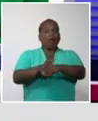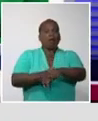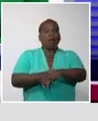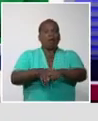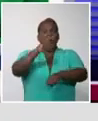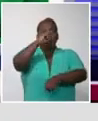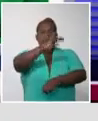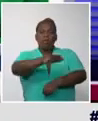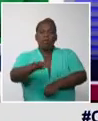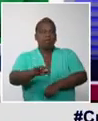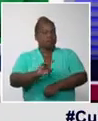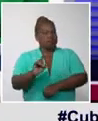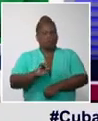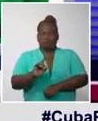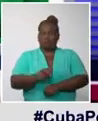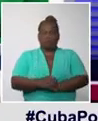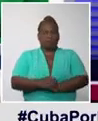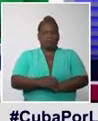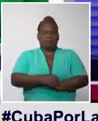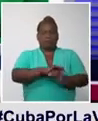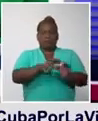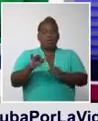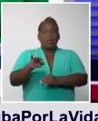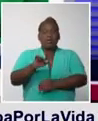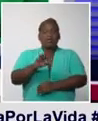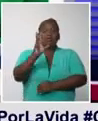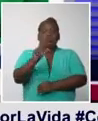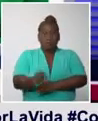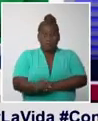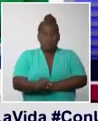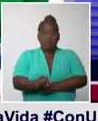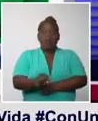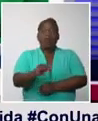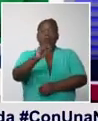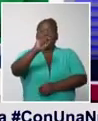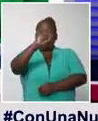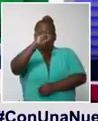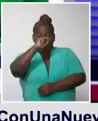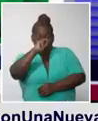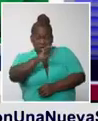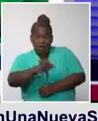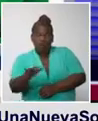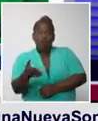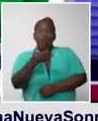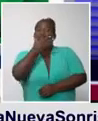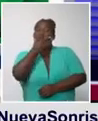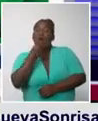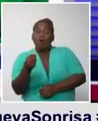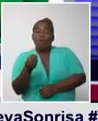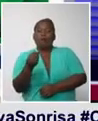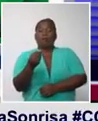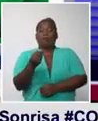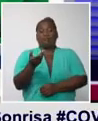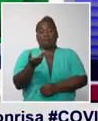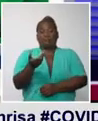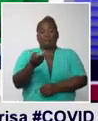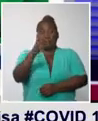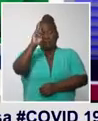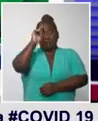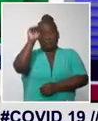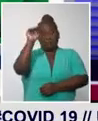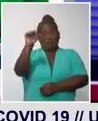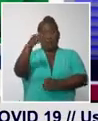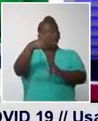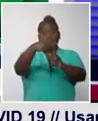de activos, de niños, de jóvenes, de adolescentes, ingresados en estos momentos con COVID positivo,